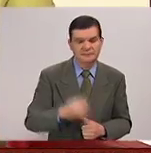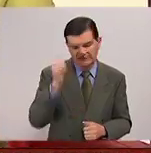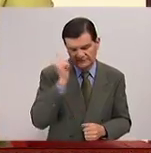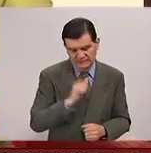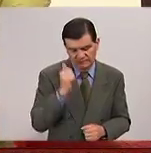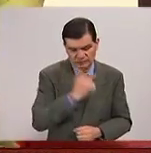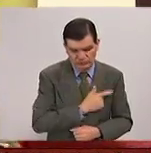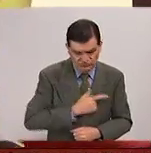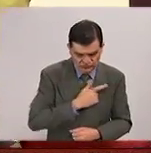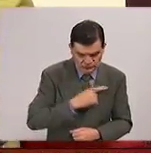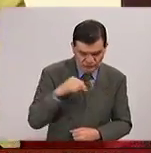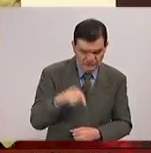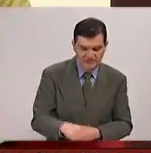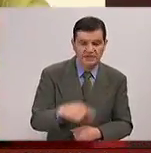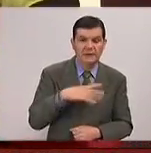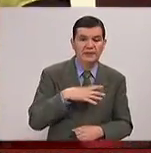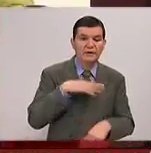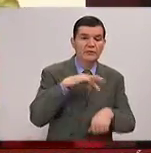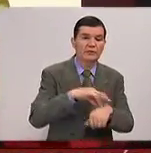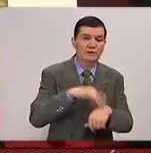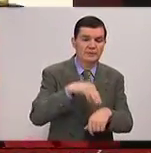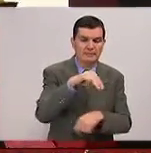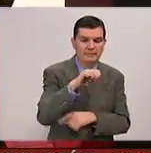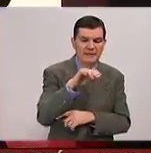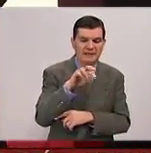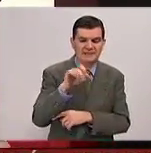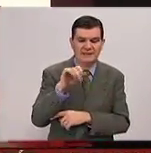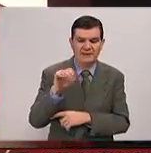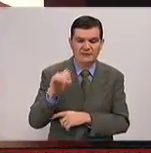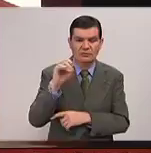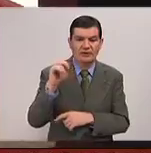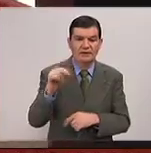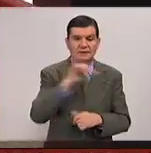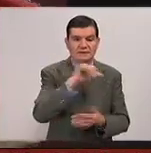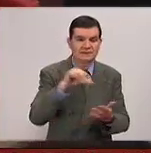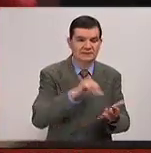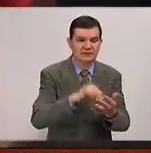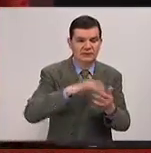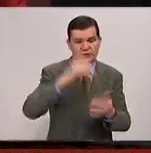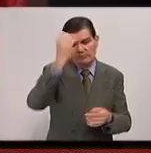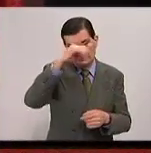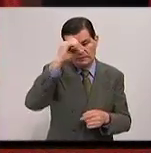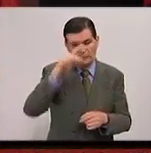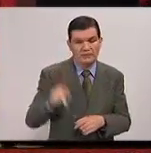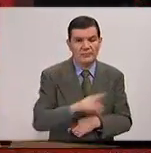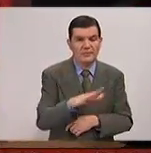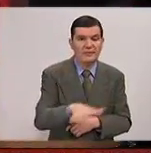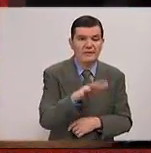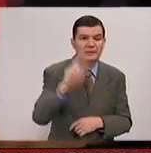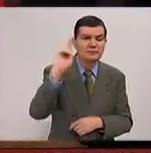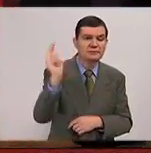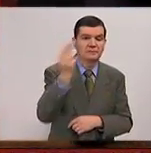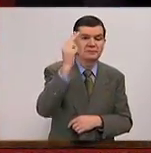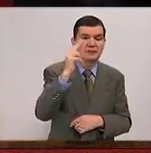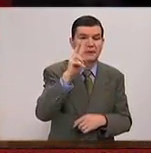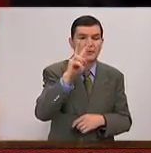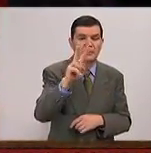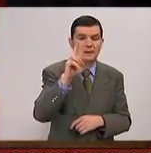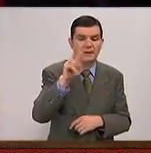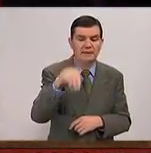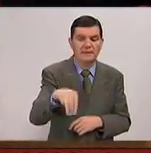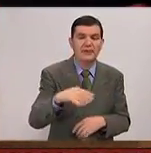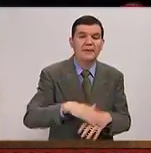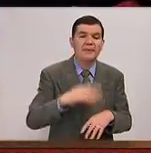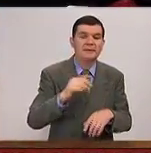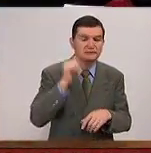Siempre es un gusto tener aquí en el estudio a la doctora Mercedes Poiré, ella es directora del Centro de Opinión Pública de la Universidad del Valle de México,